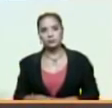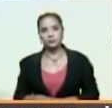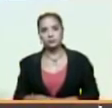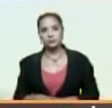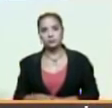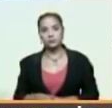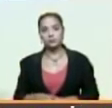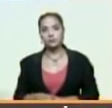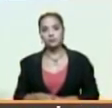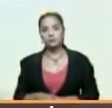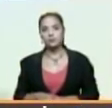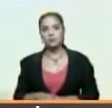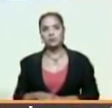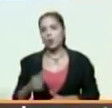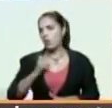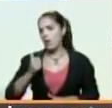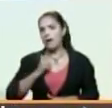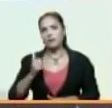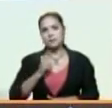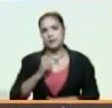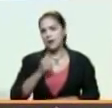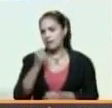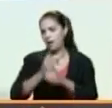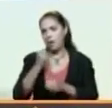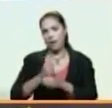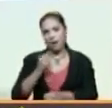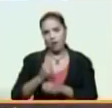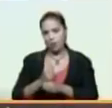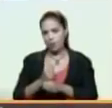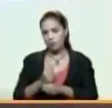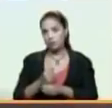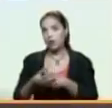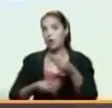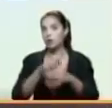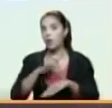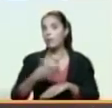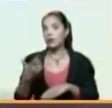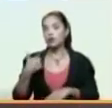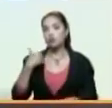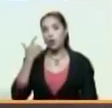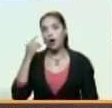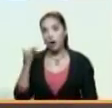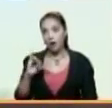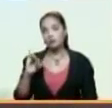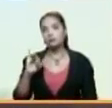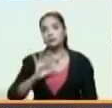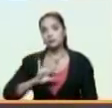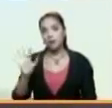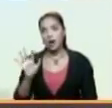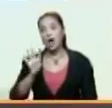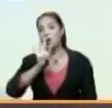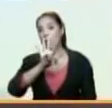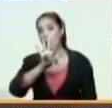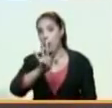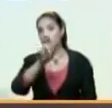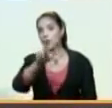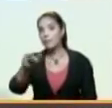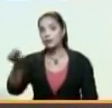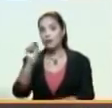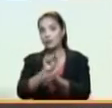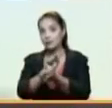Hasta el menor empleado que lo hizo, porque ya tengo, por cierto, tenemos ya 4 detenidos,